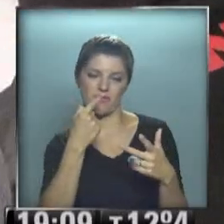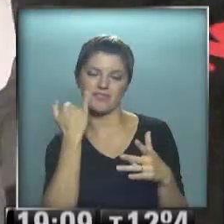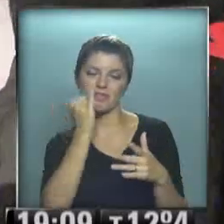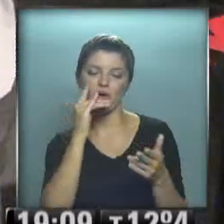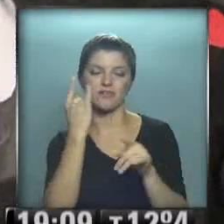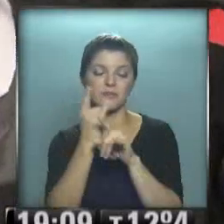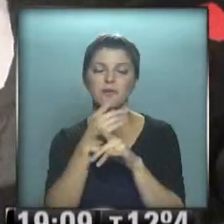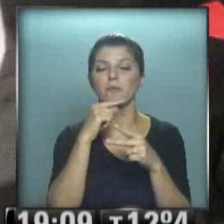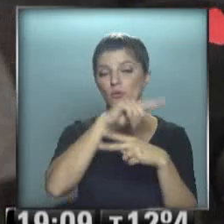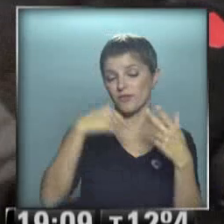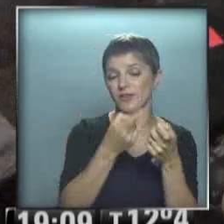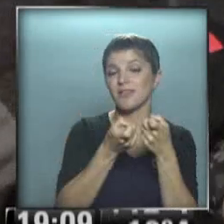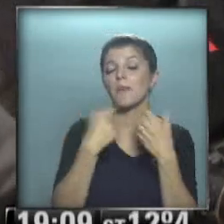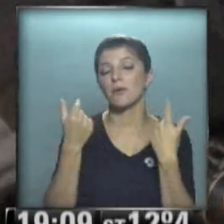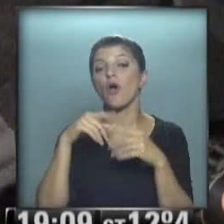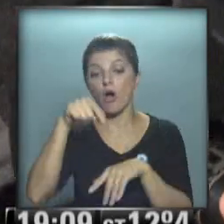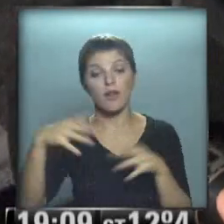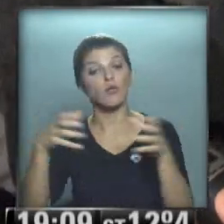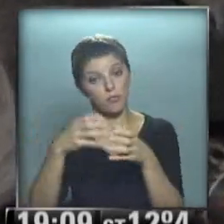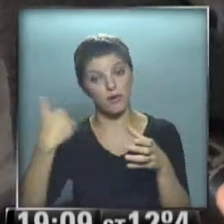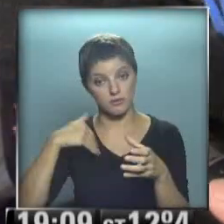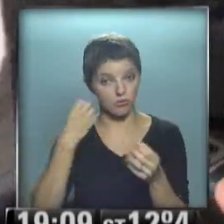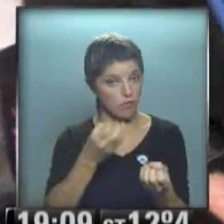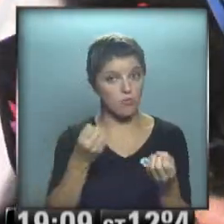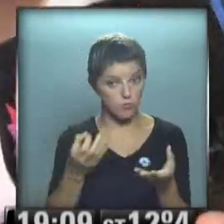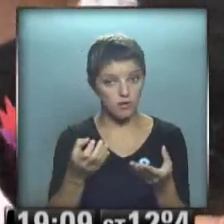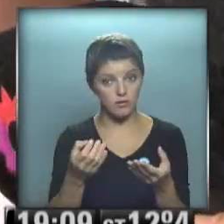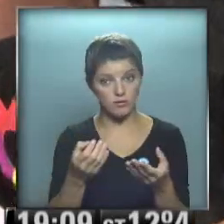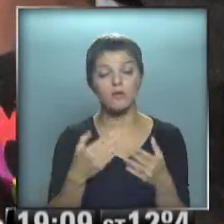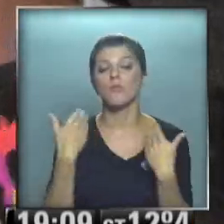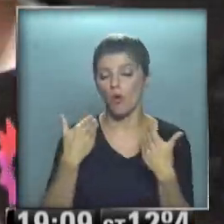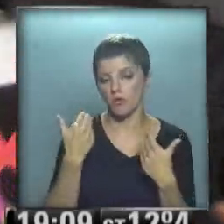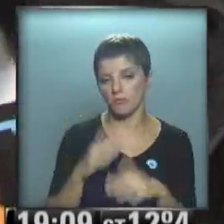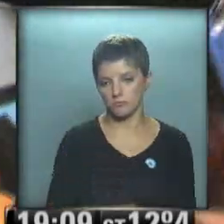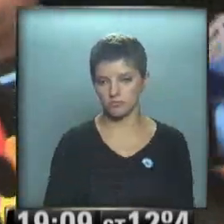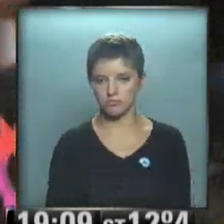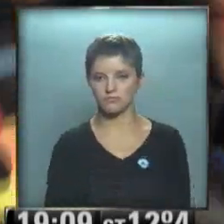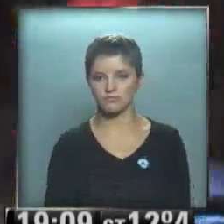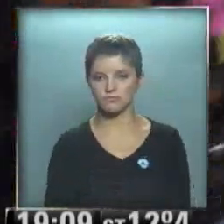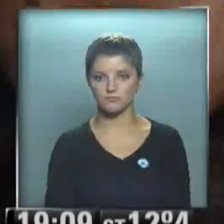llegamos en un momento que la selección está muy, muy bien y tenemos mucha oportunidad.